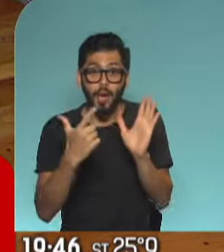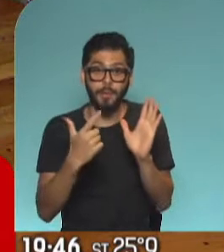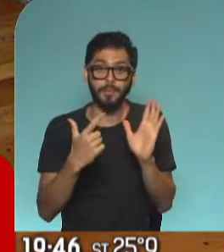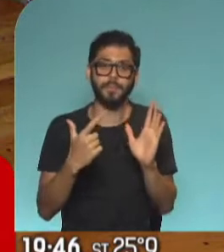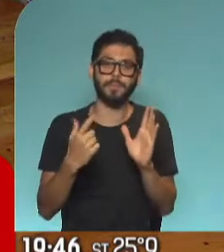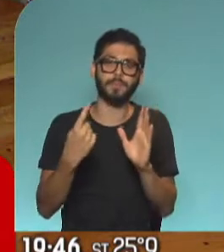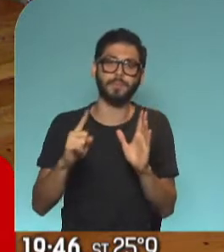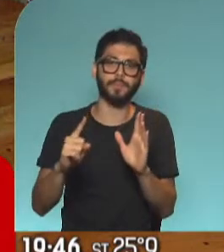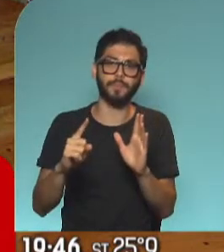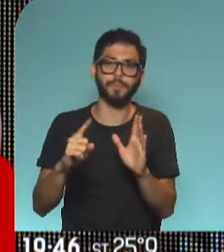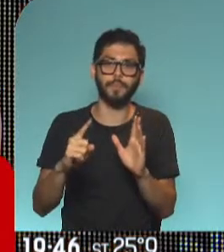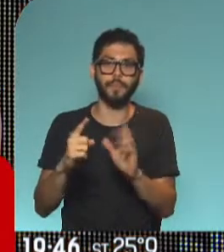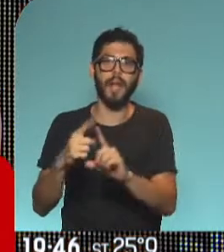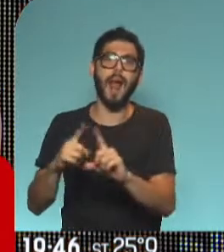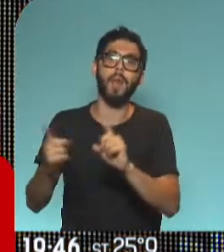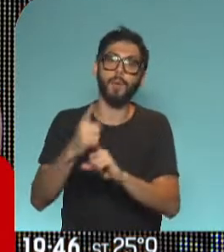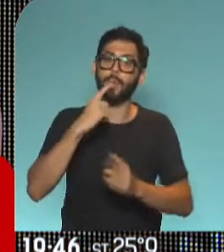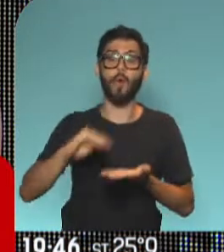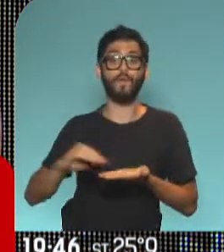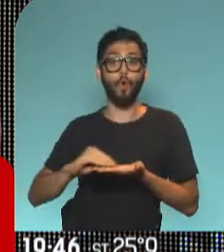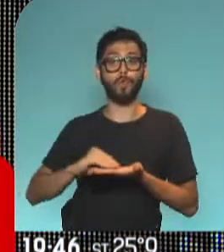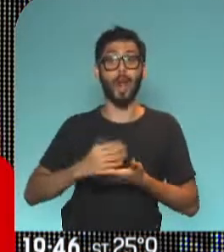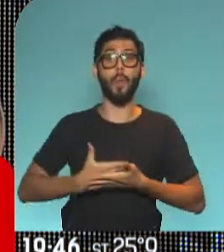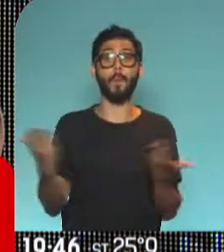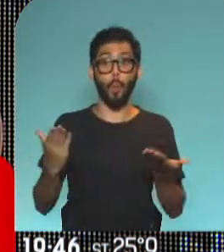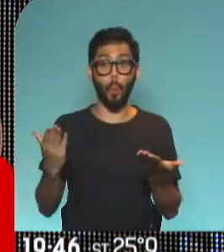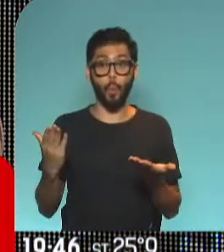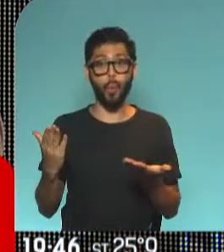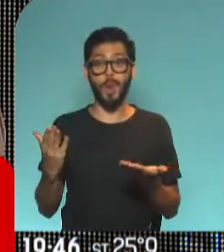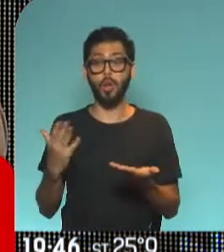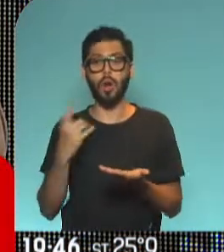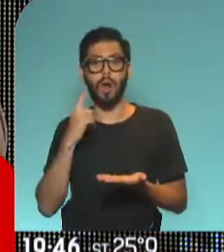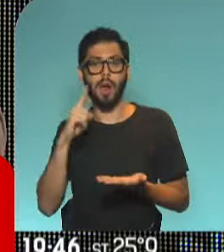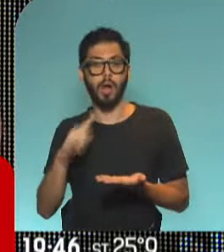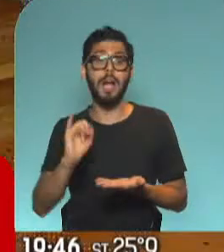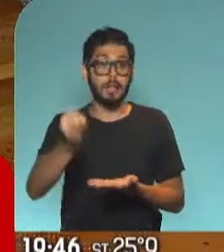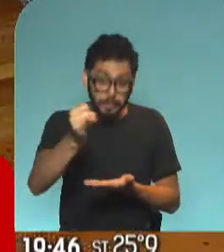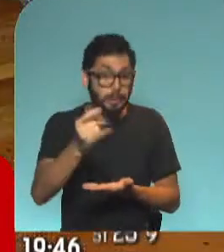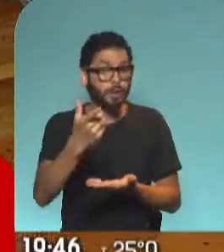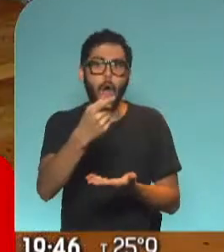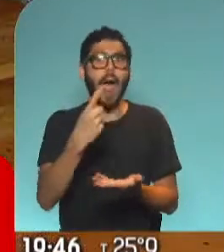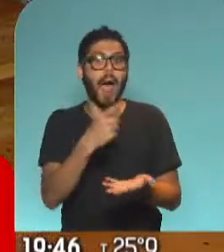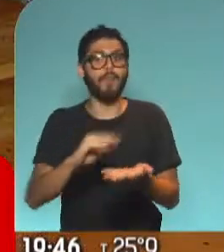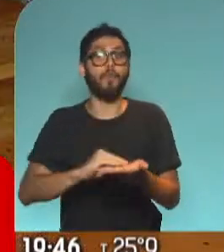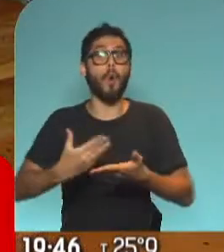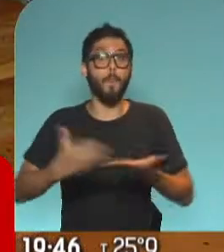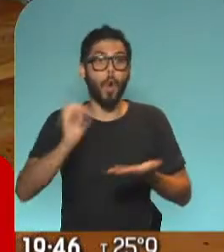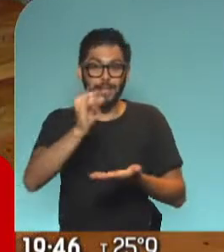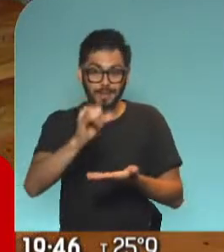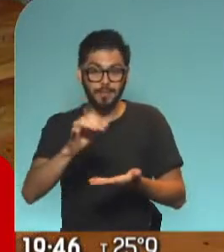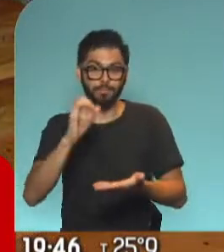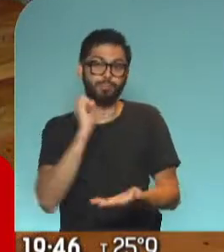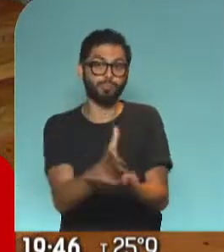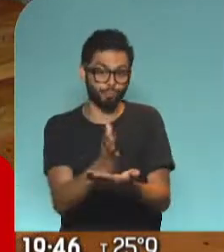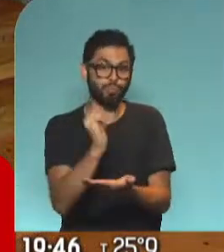que estando en un cargo público facilita. Ese sí, a ese si lo encontramos, sumario administrativo y todo lo que haga falta. El número es